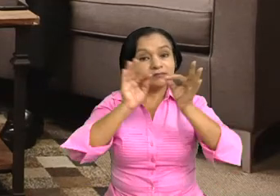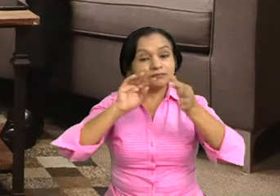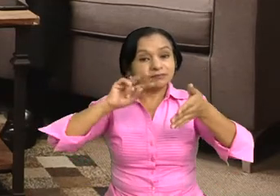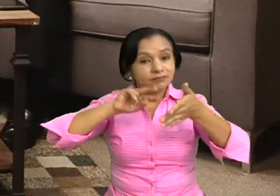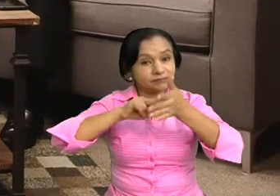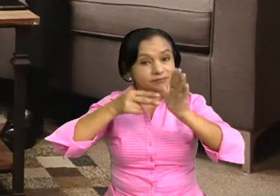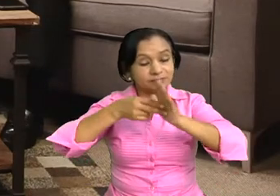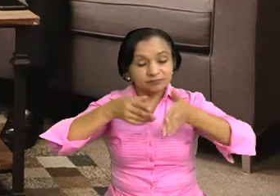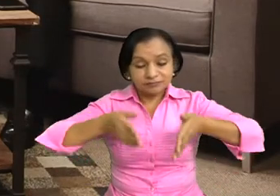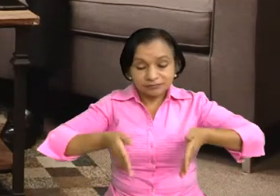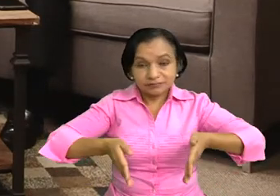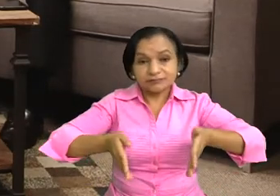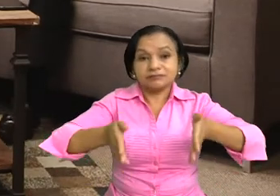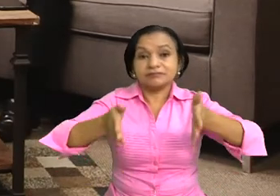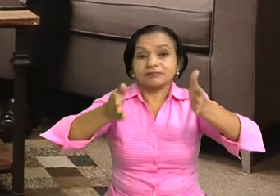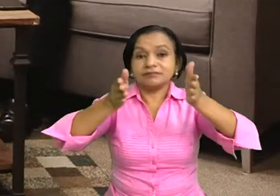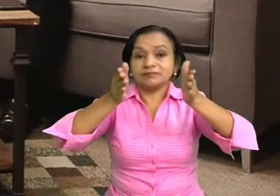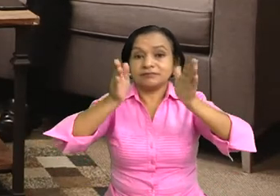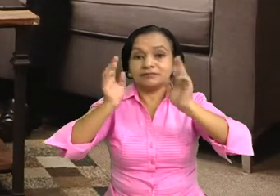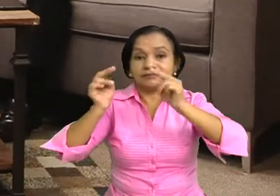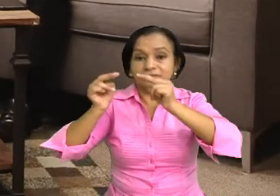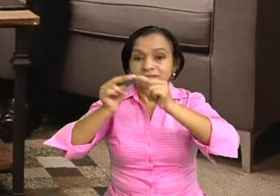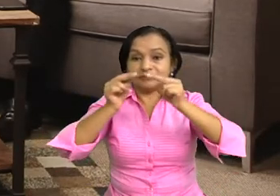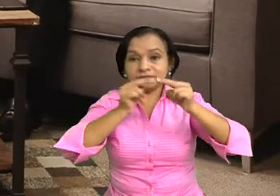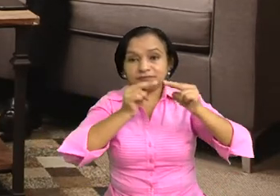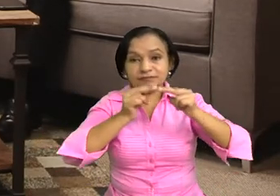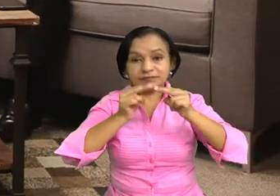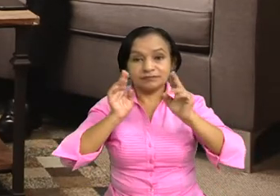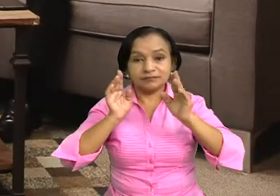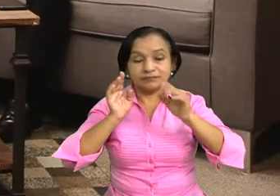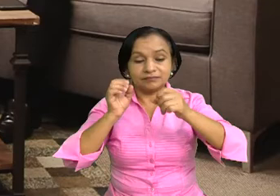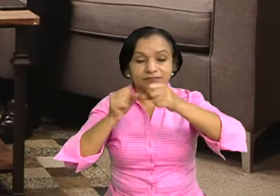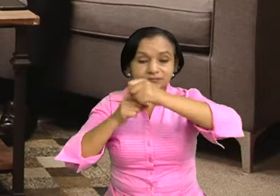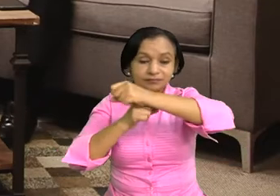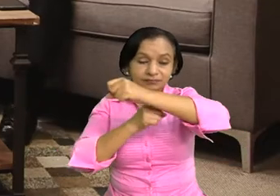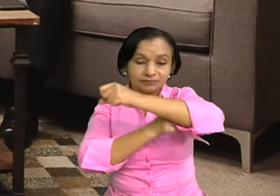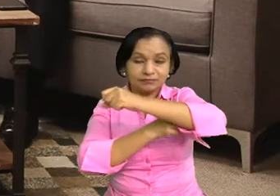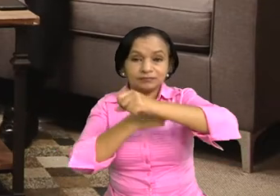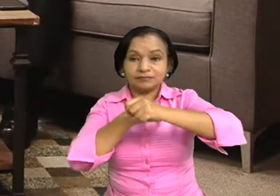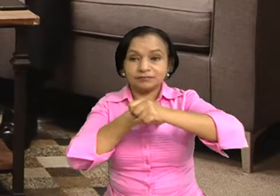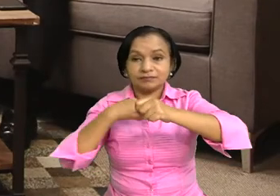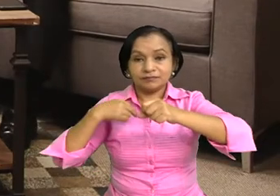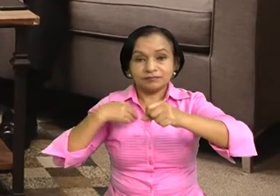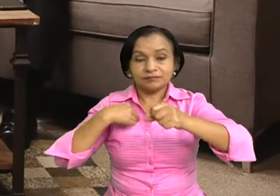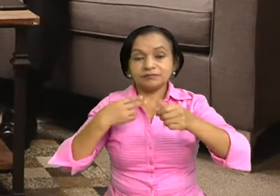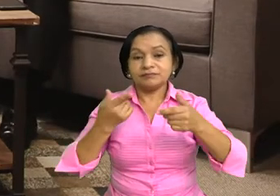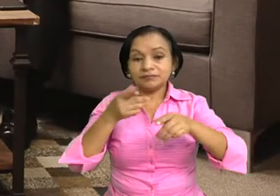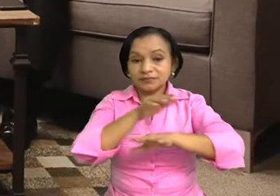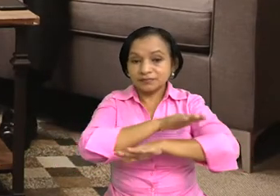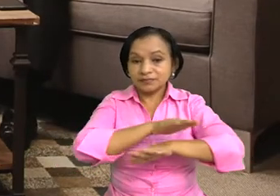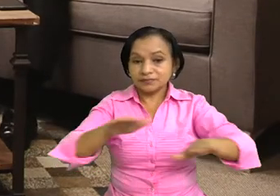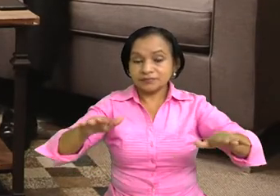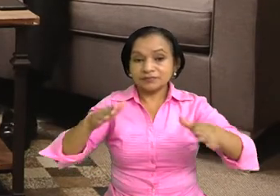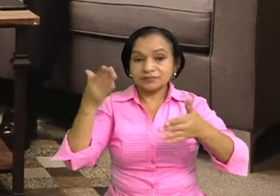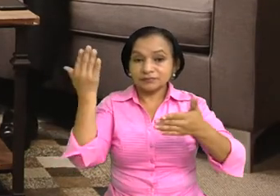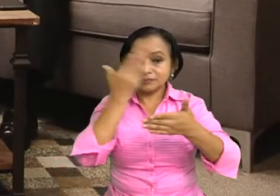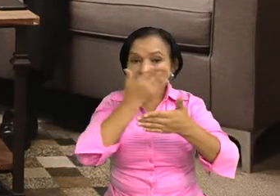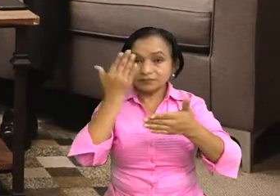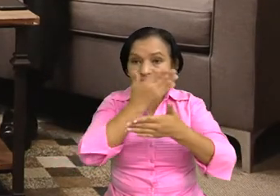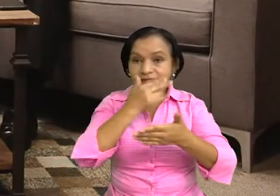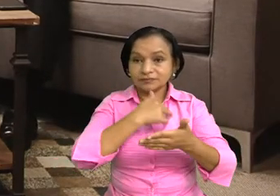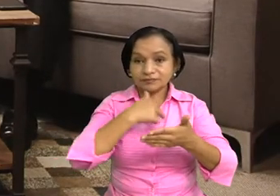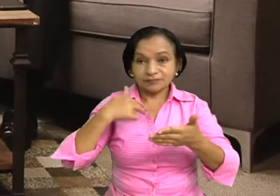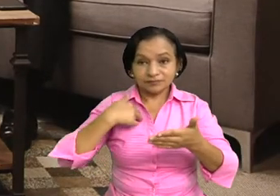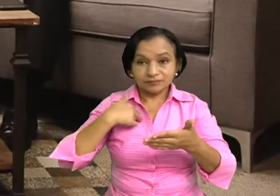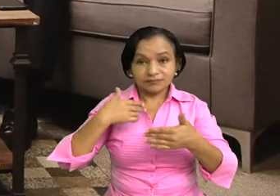esa carretera conectada con el futuro puerto que se va a construir allí, que estamos terminando ahora los estudios. Ya los